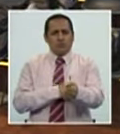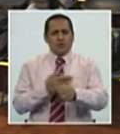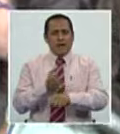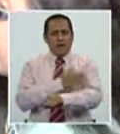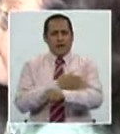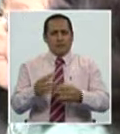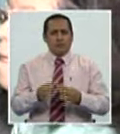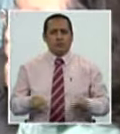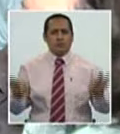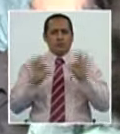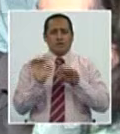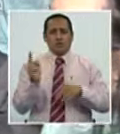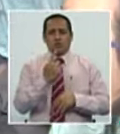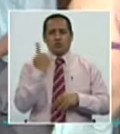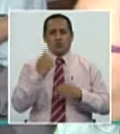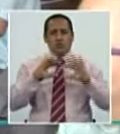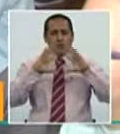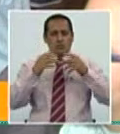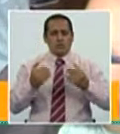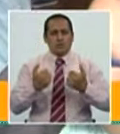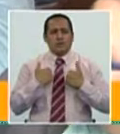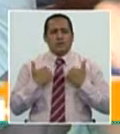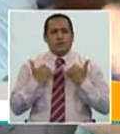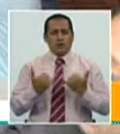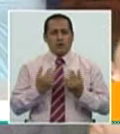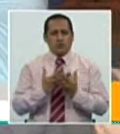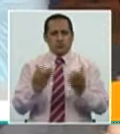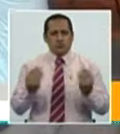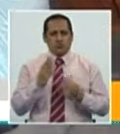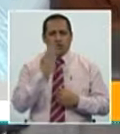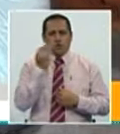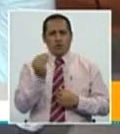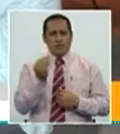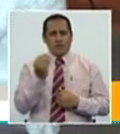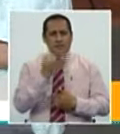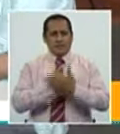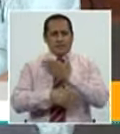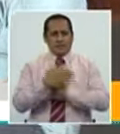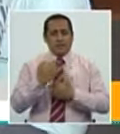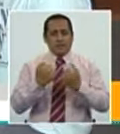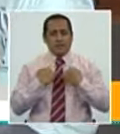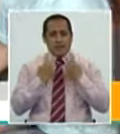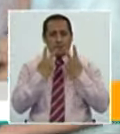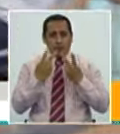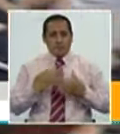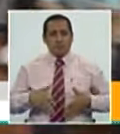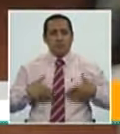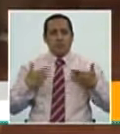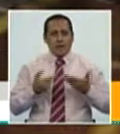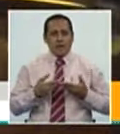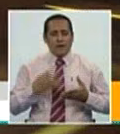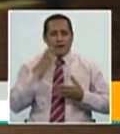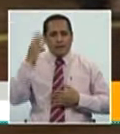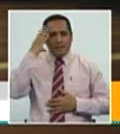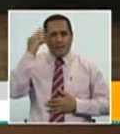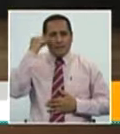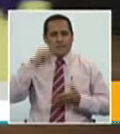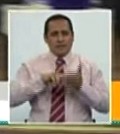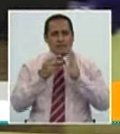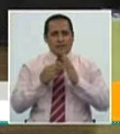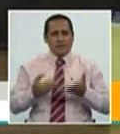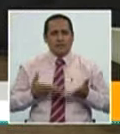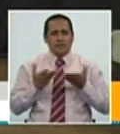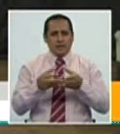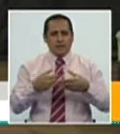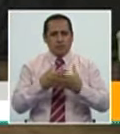tradicionales y muy importantes a nivel mundial, porque queremos de que nuestros chicos con habilidades especiales tengan la posibilidad de también experimentar en lo que es el